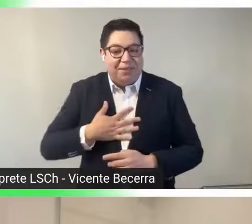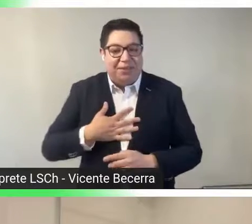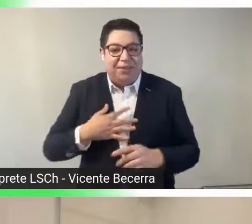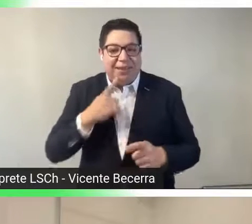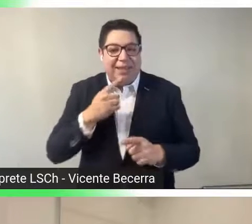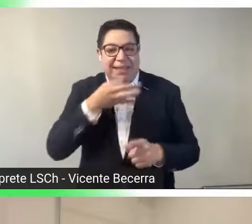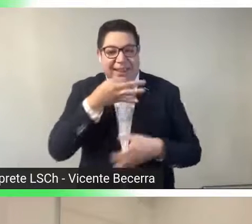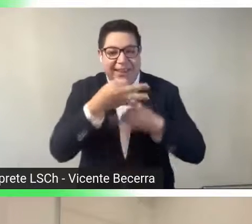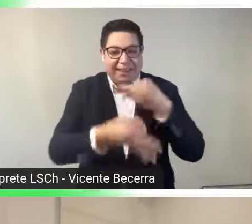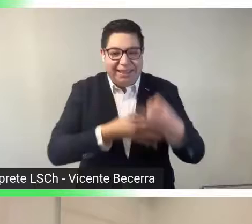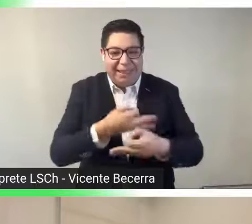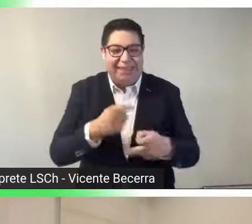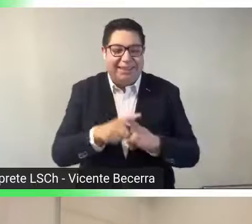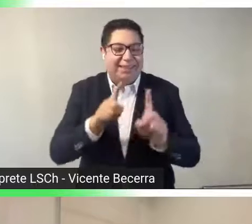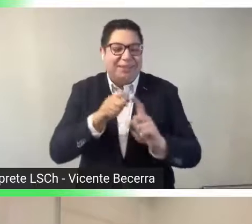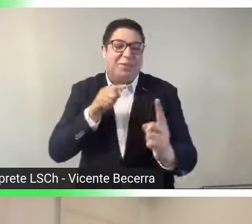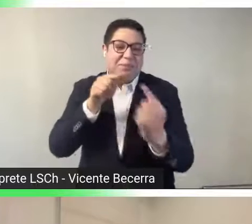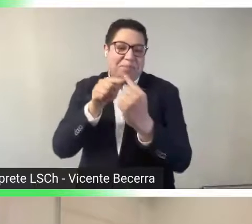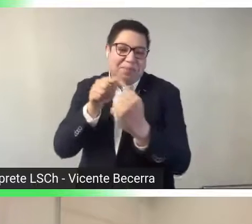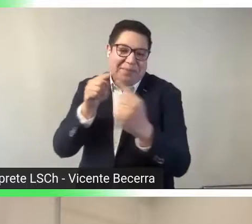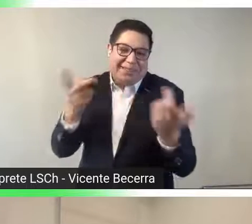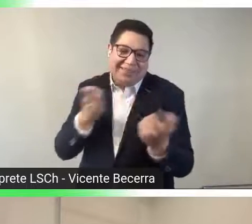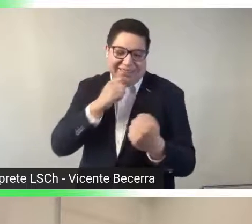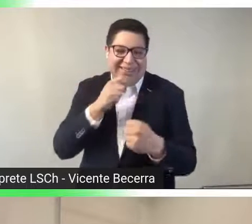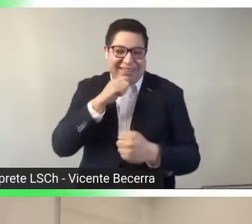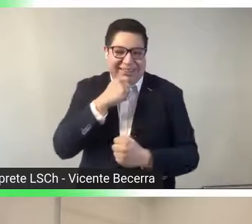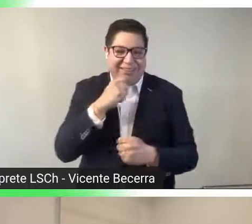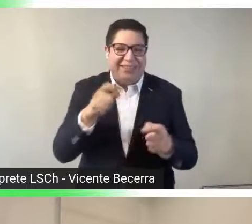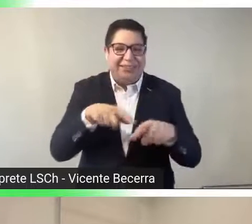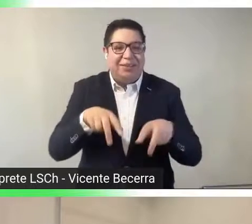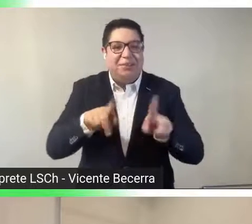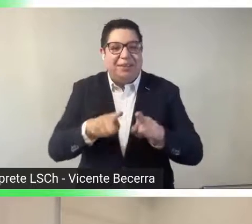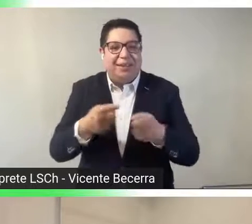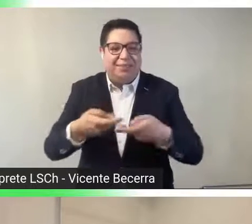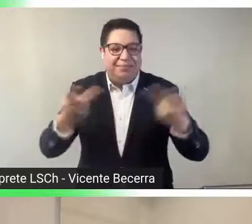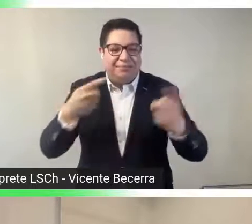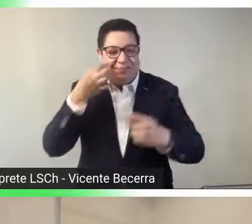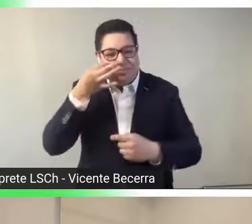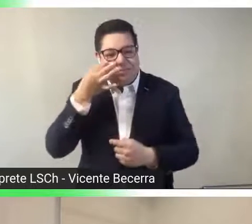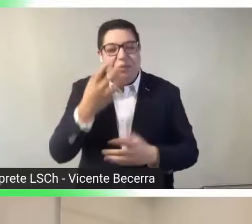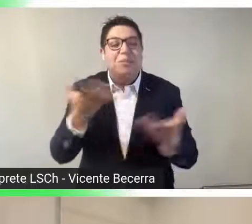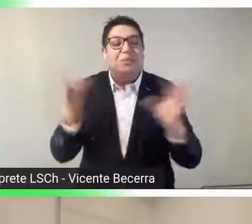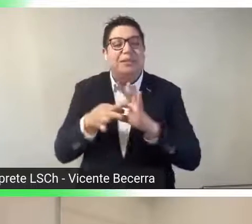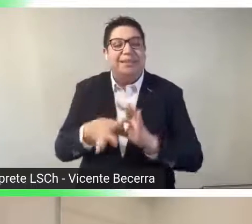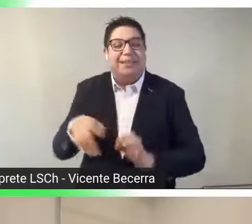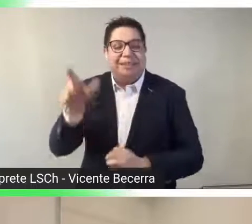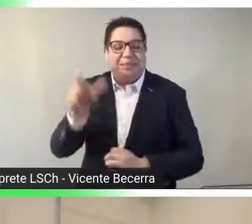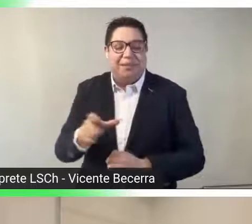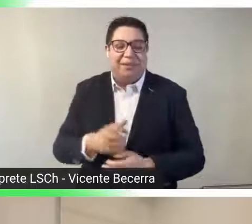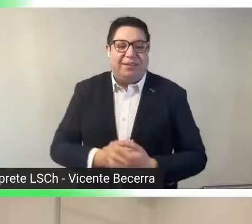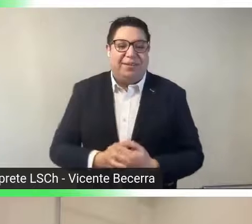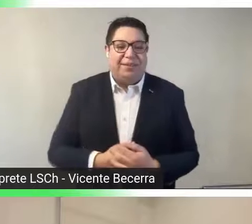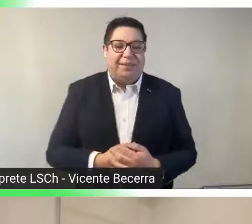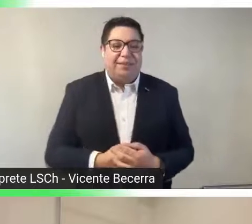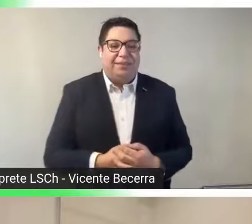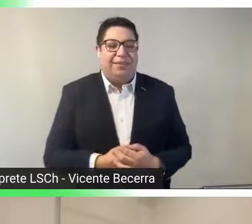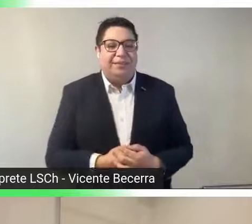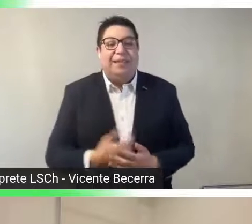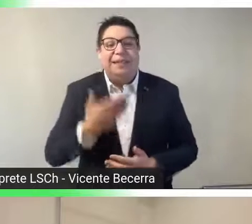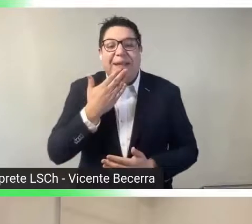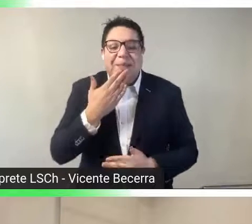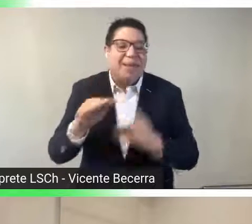decírtelo acá personalmente en este sistema digital. Muchas gracias, Carmen Gloria. Bueno, mis palabras van igual para